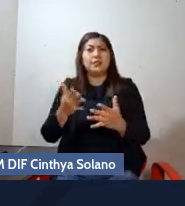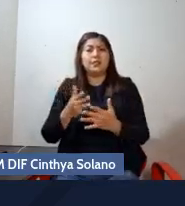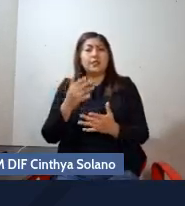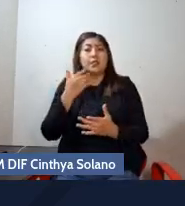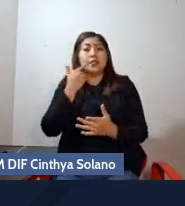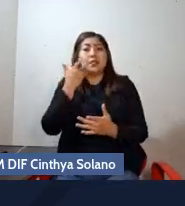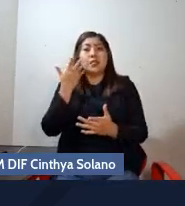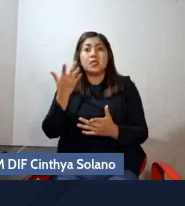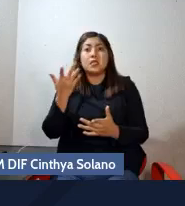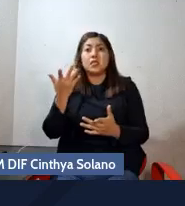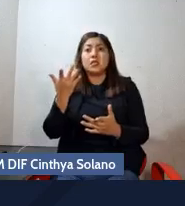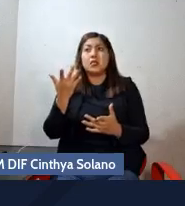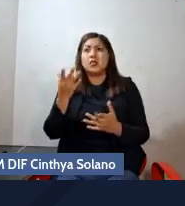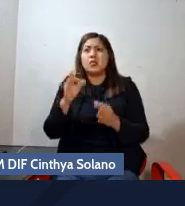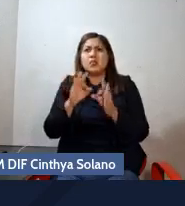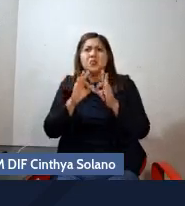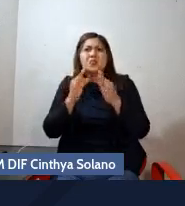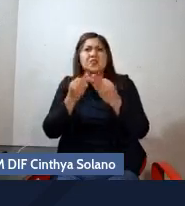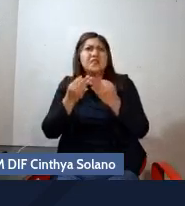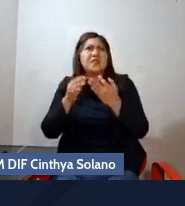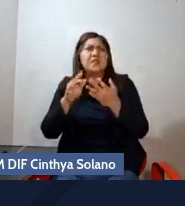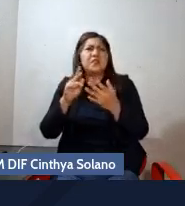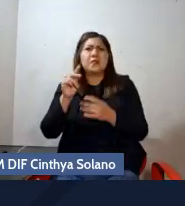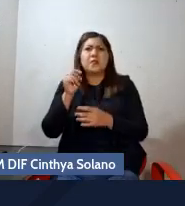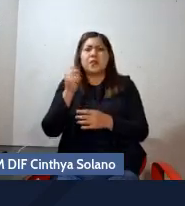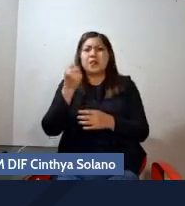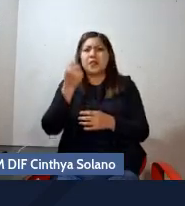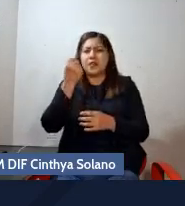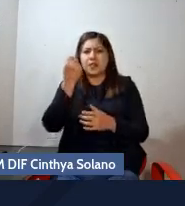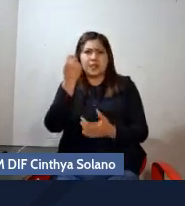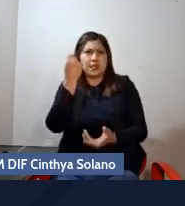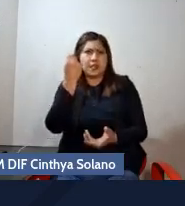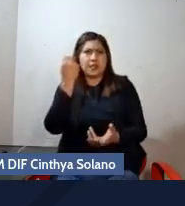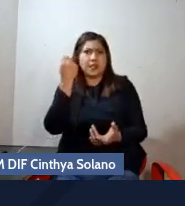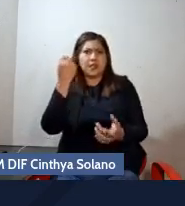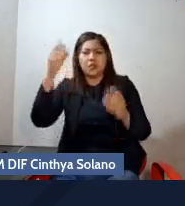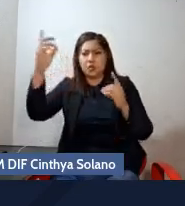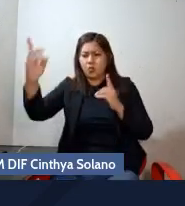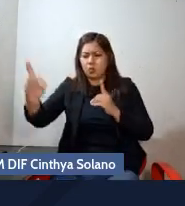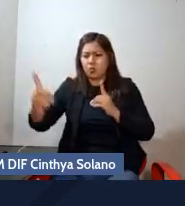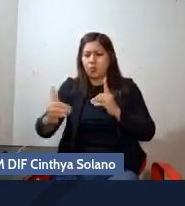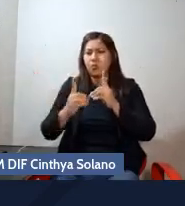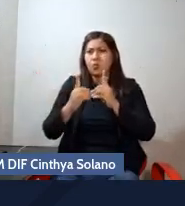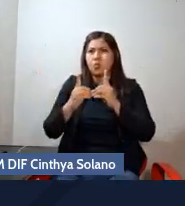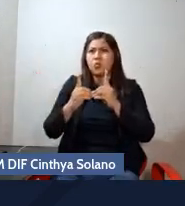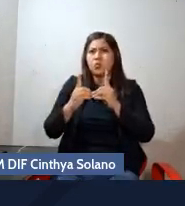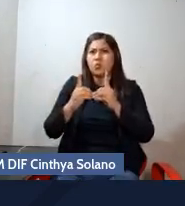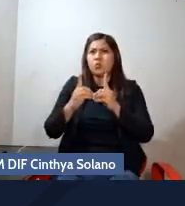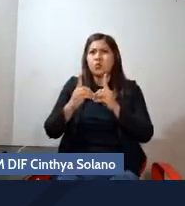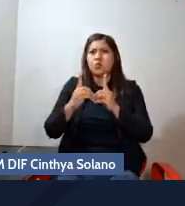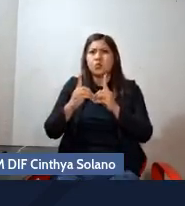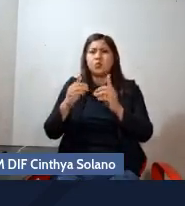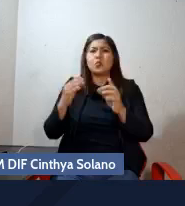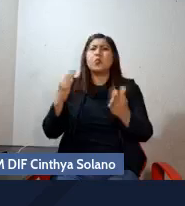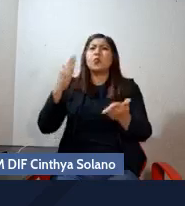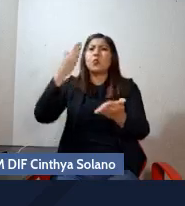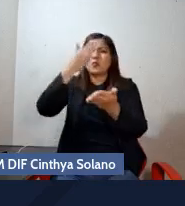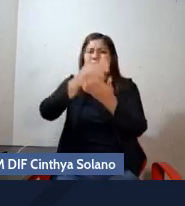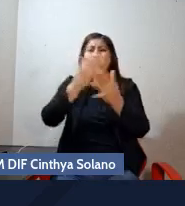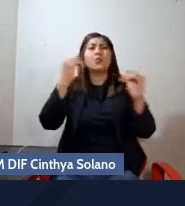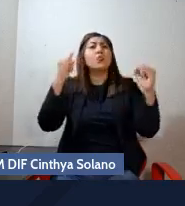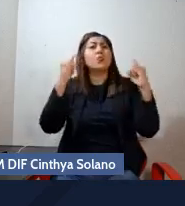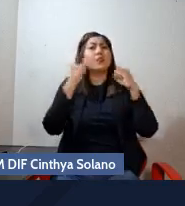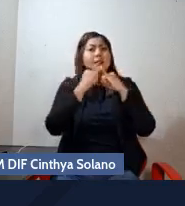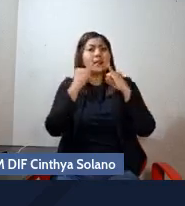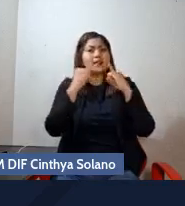porque prefieren estar con una persona frente a frente, lo pueden hacer de manera presencial. Puede ser en las oficinas de